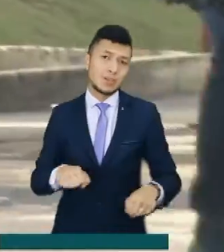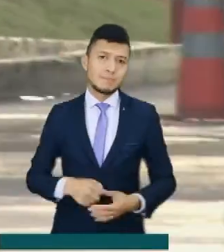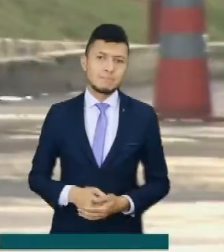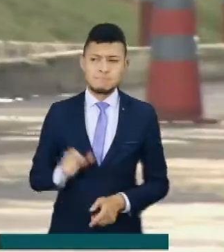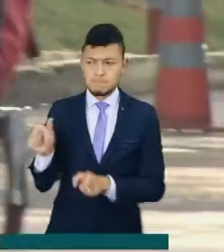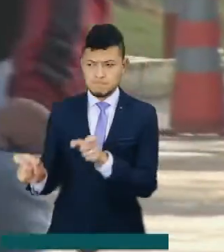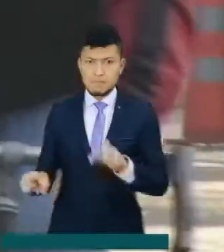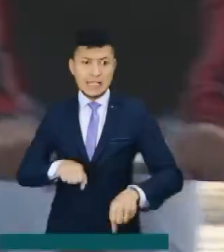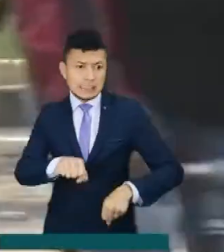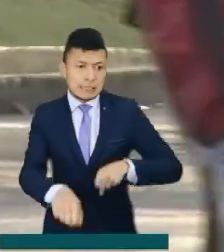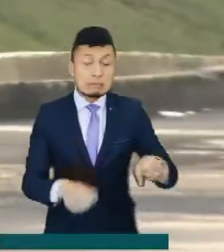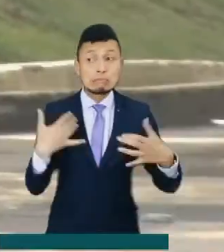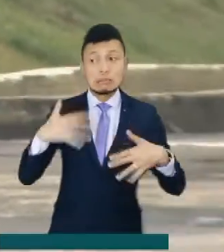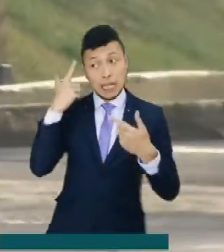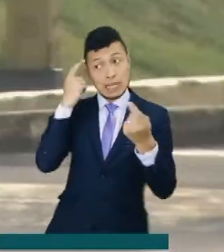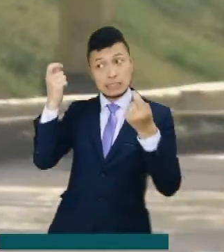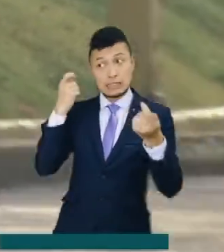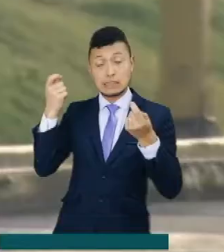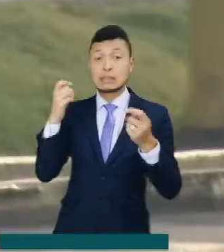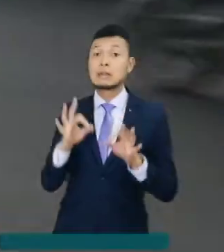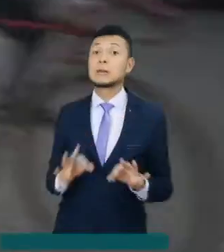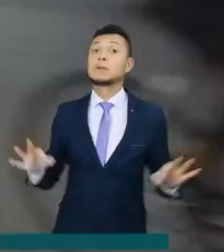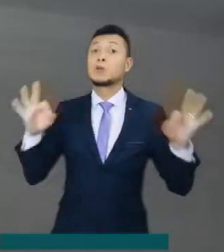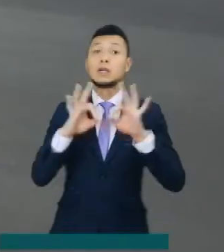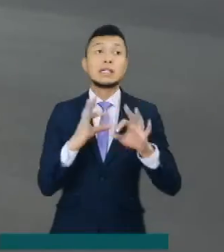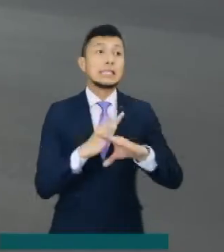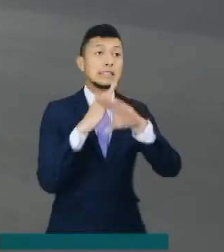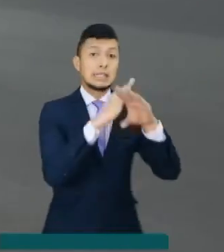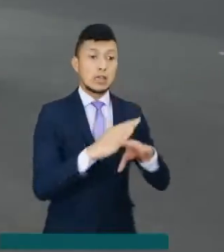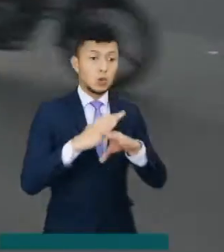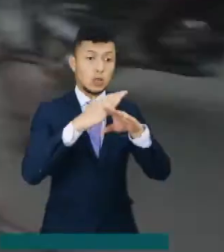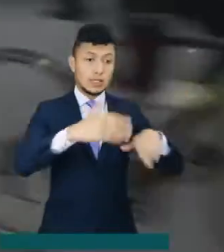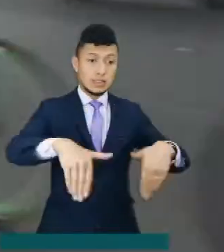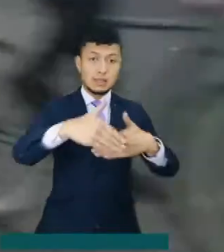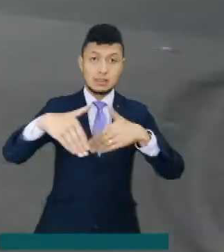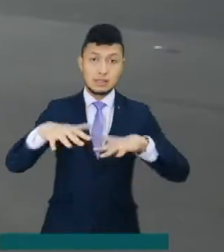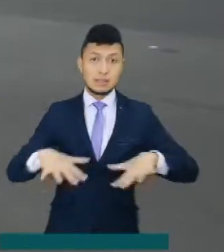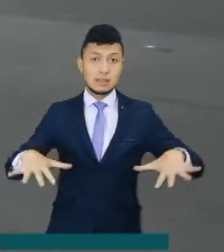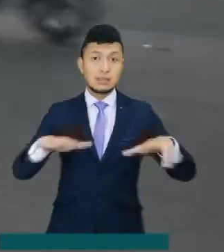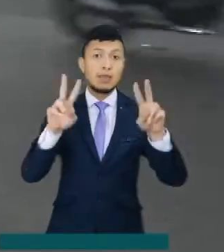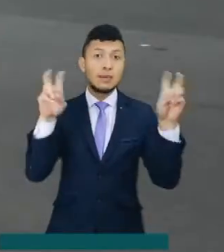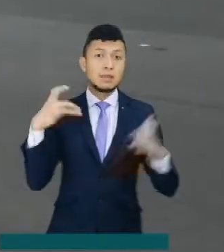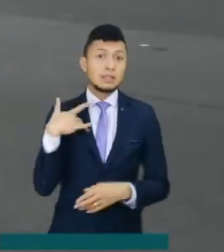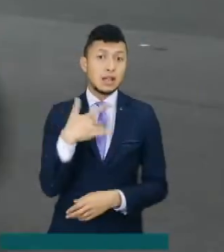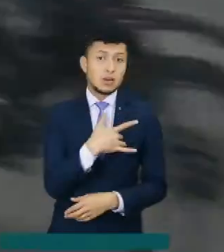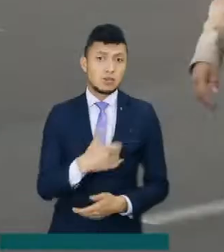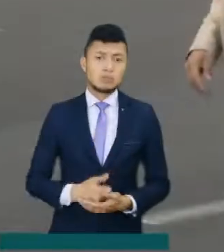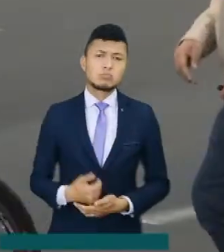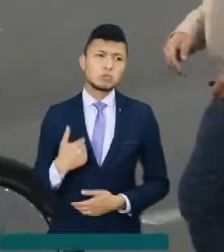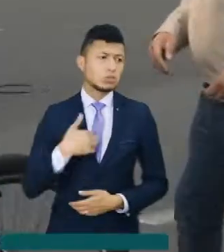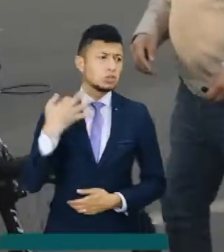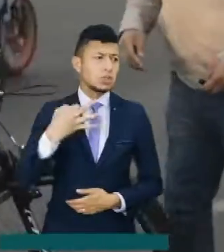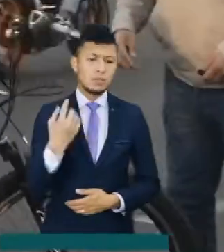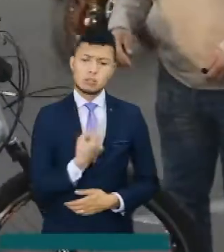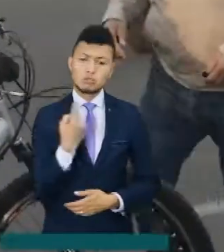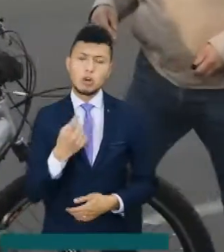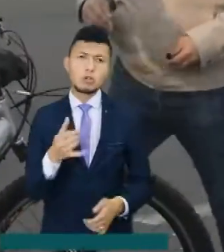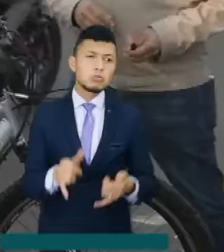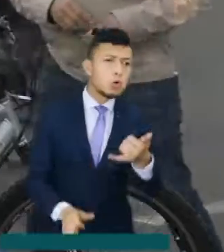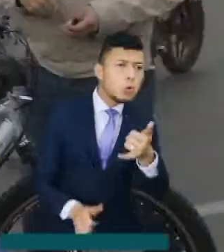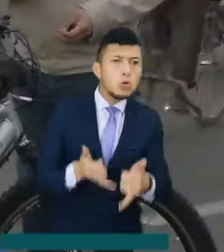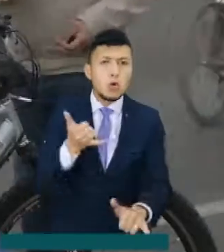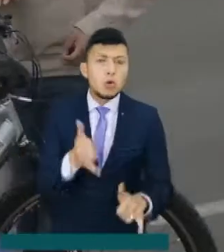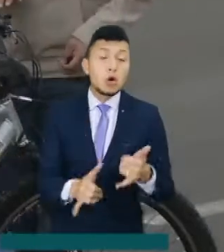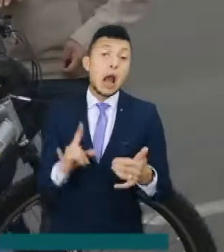ciclistas reconocen la importancia de este tipo de estrategias para mejorar la seguridad vial en materia de salud. En el caso mío salgo solo, a veces salgo